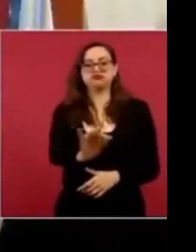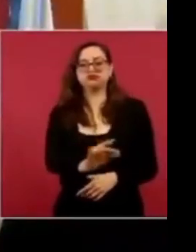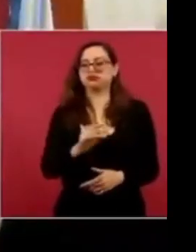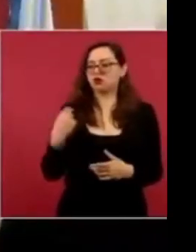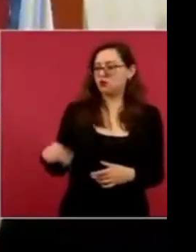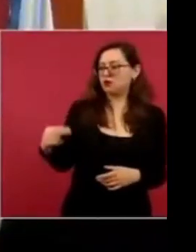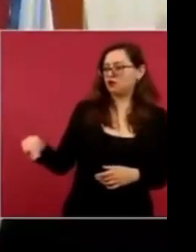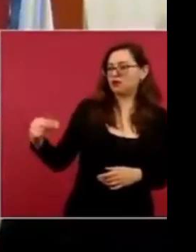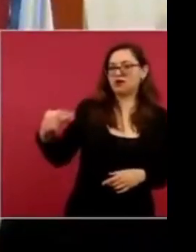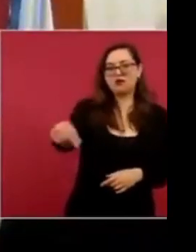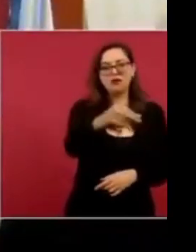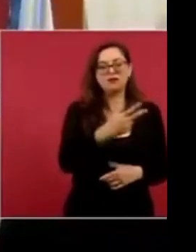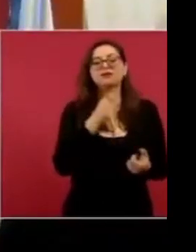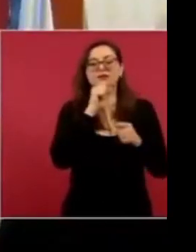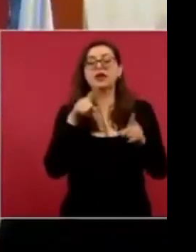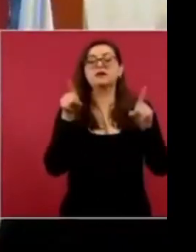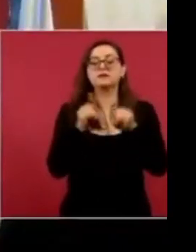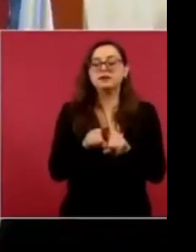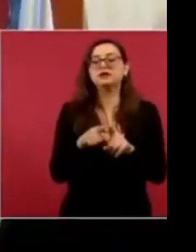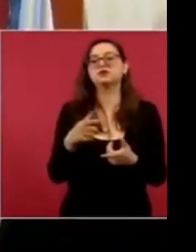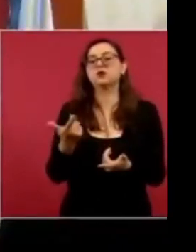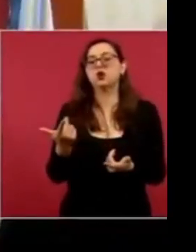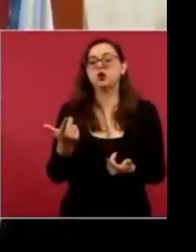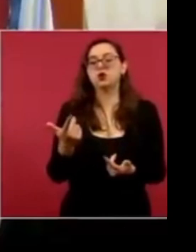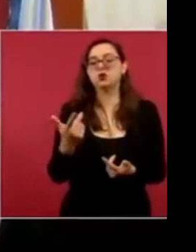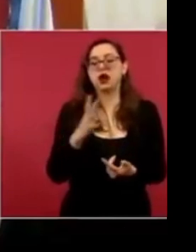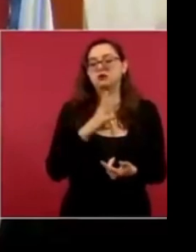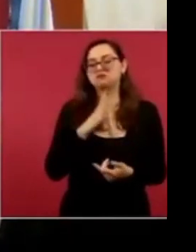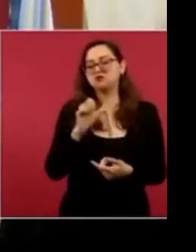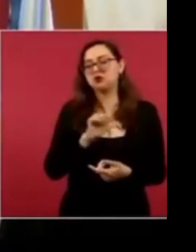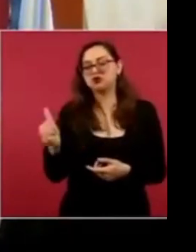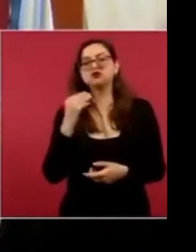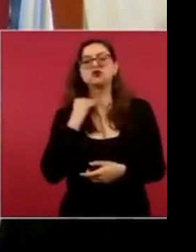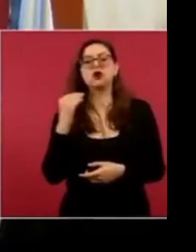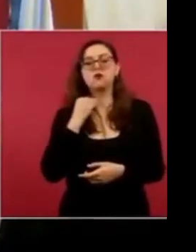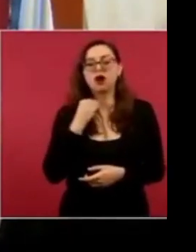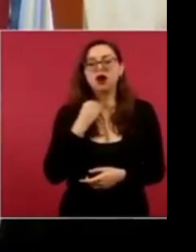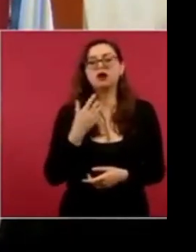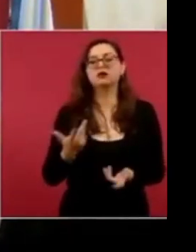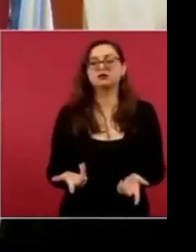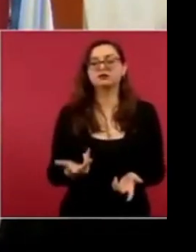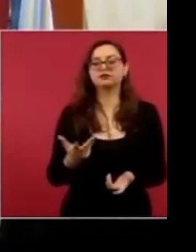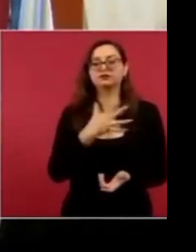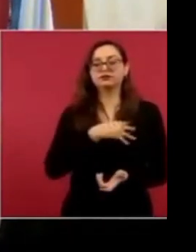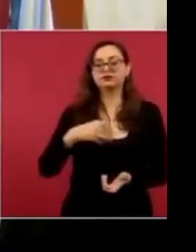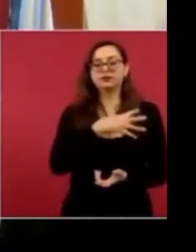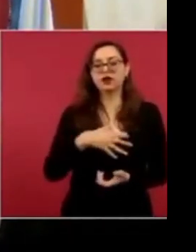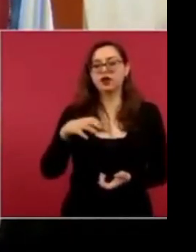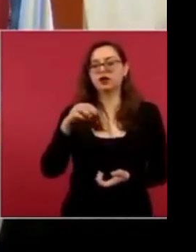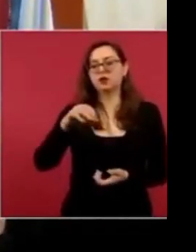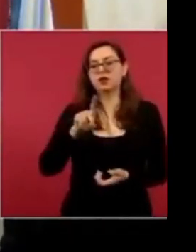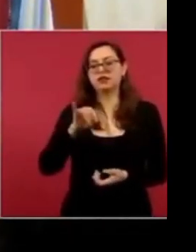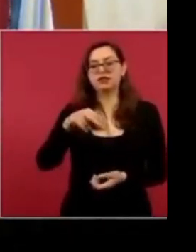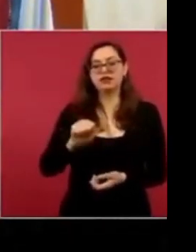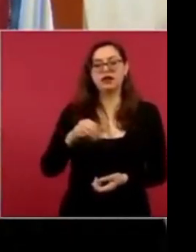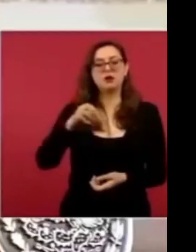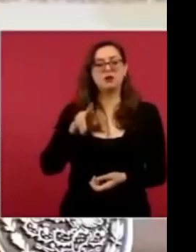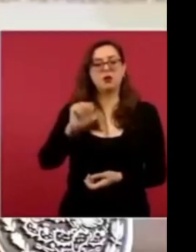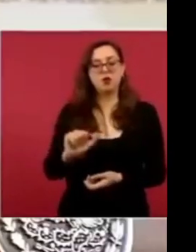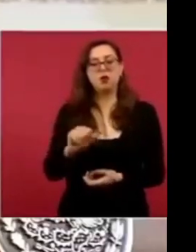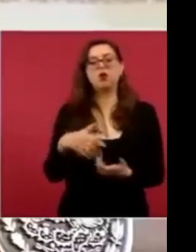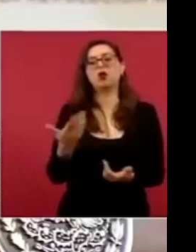están este Alejandro del abogado también este Eduardo hijo de Eduardo de mora Raúl Medina Mora eh